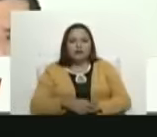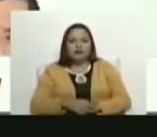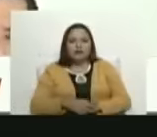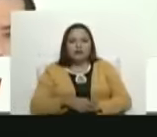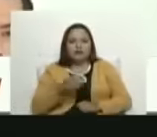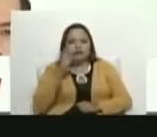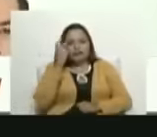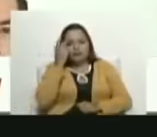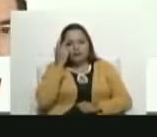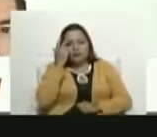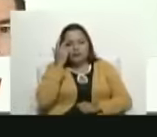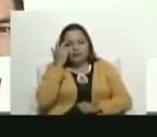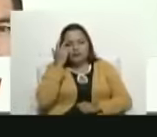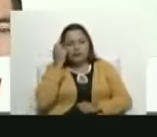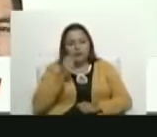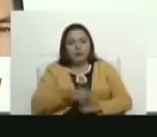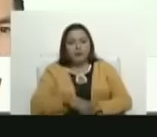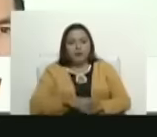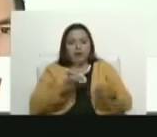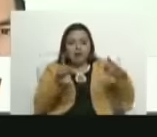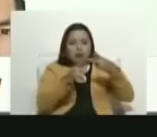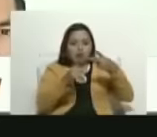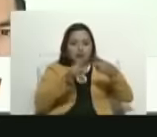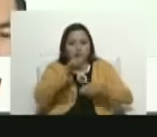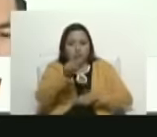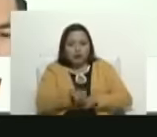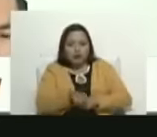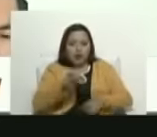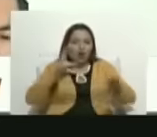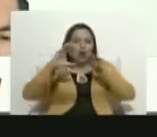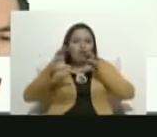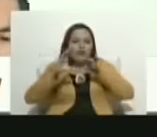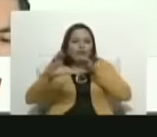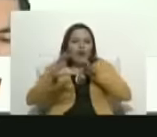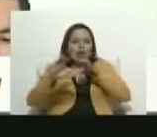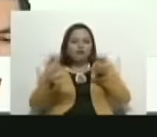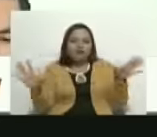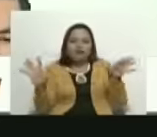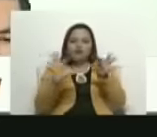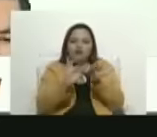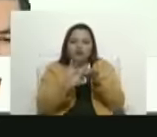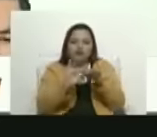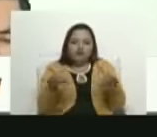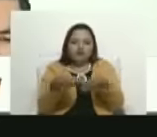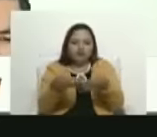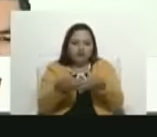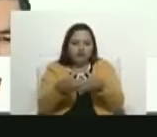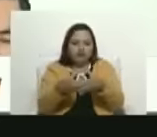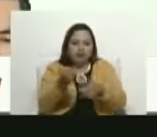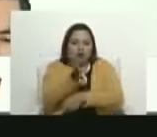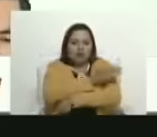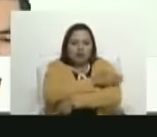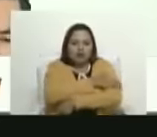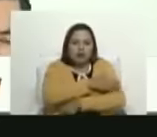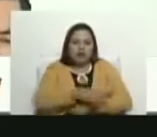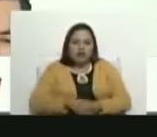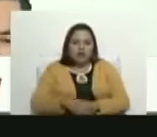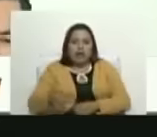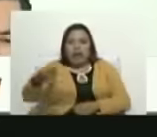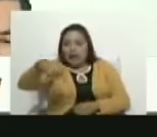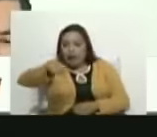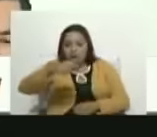pregunta. La segunda, un comunicado de la plataforma unitaria. Ellos ahí dicen